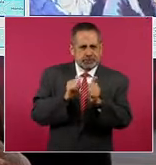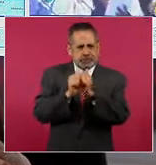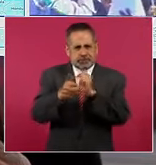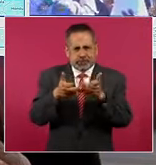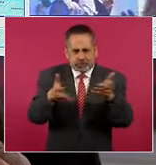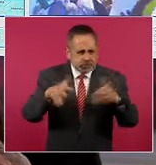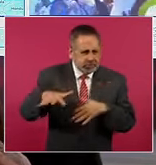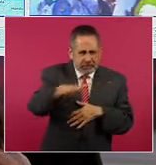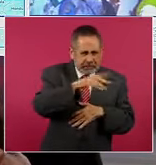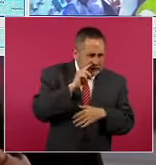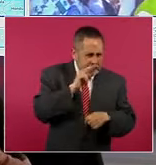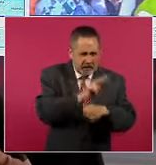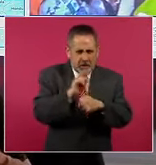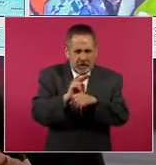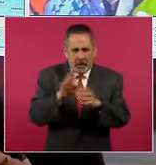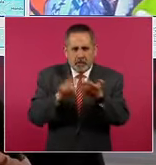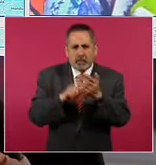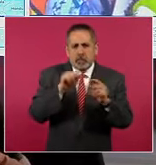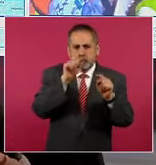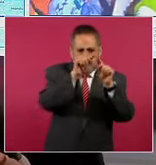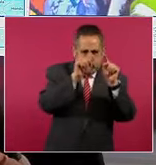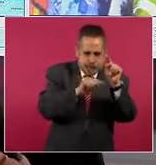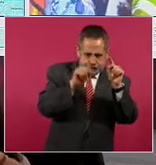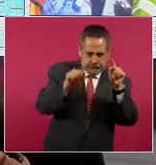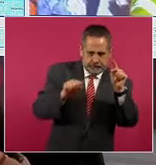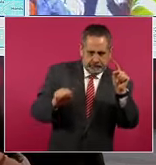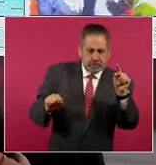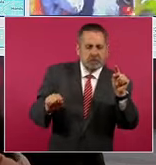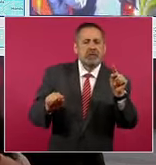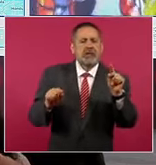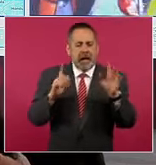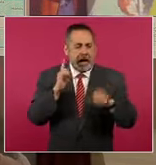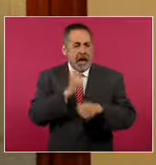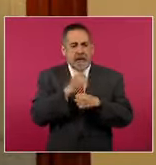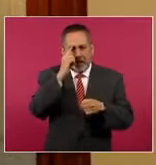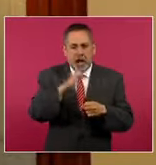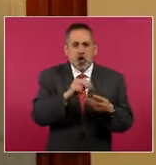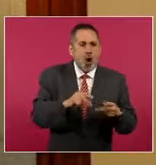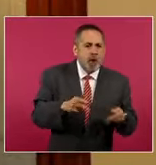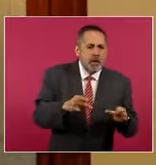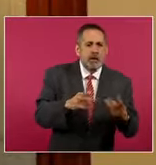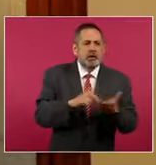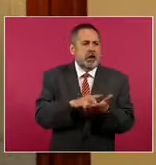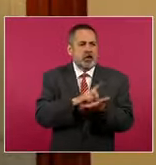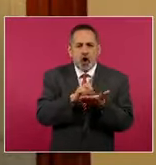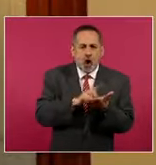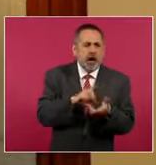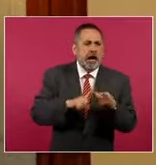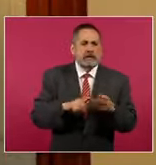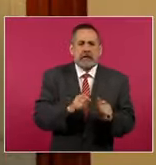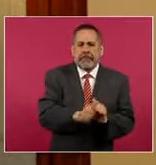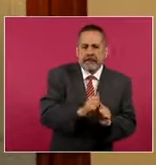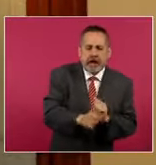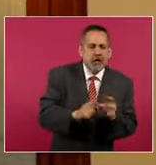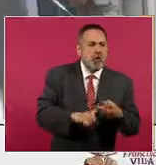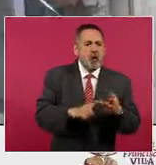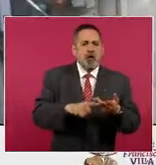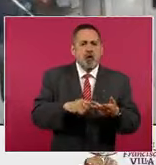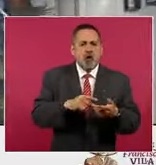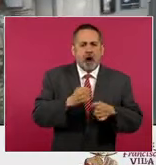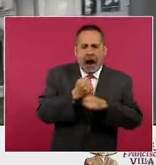áreas para poder establecer los servicios que impidan el movimiento de drogas, de armas, de numerarios, de cuestiones ilícitas.